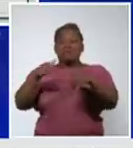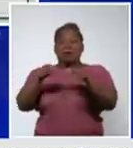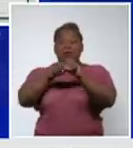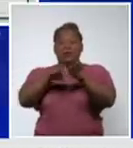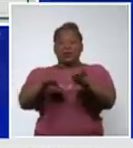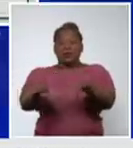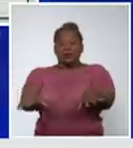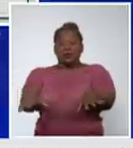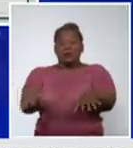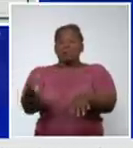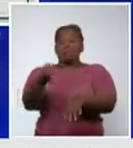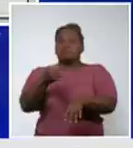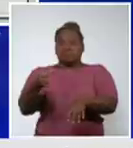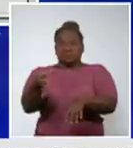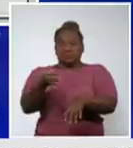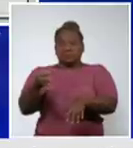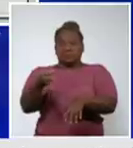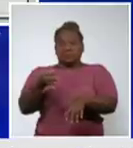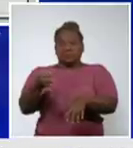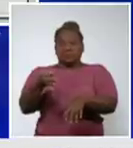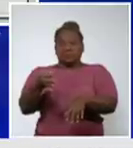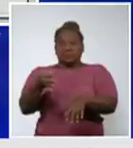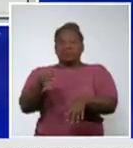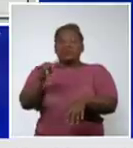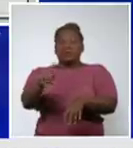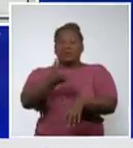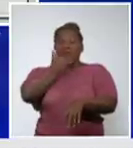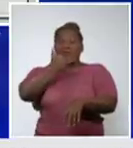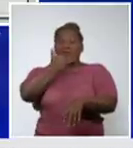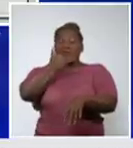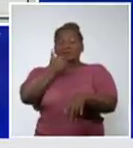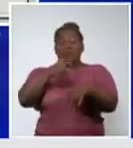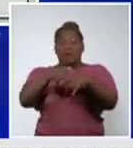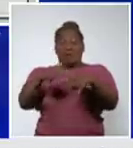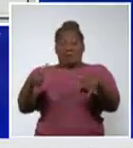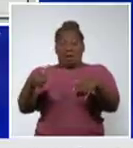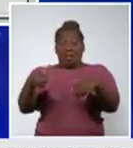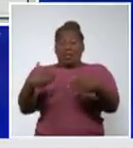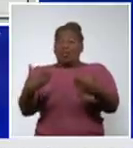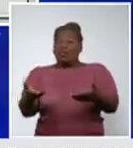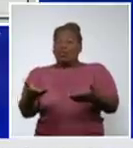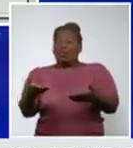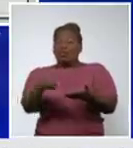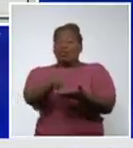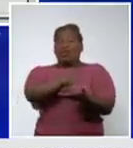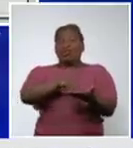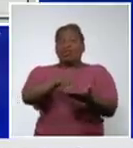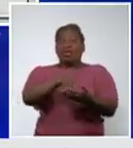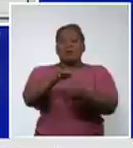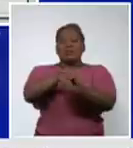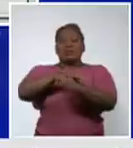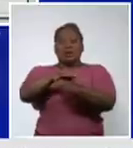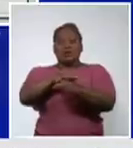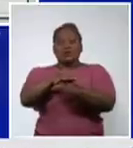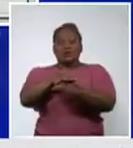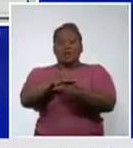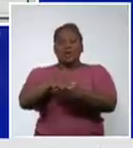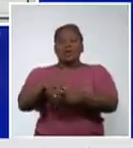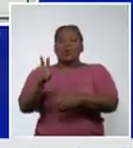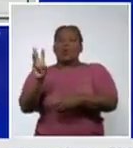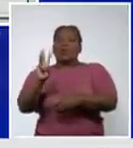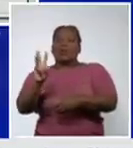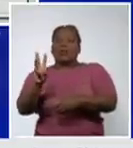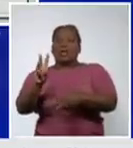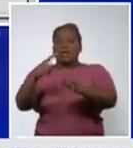sus municipios y con las tasas más elevadas en San José de las Lajas, Güines, Quibicán y